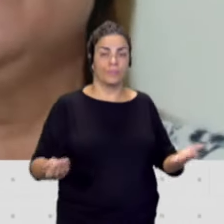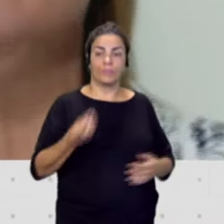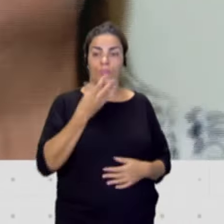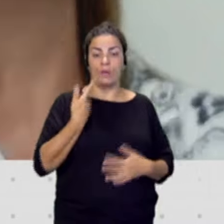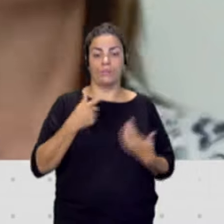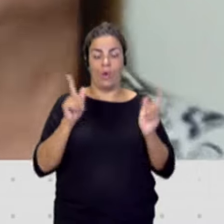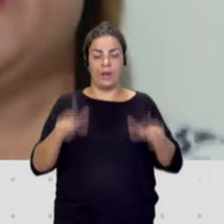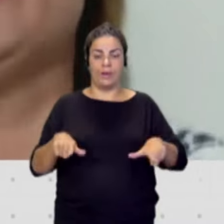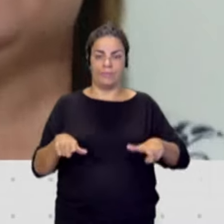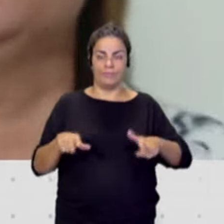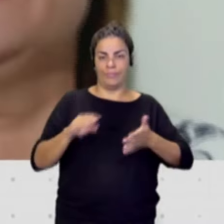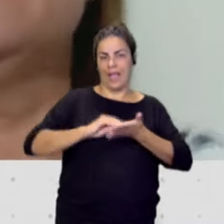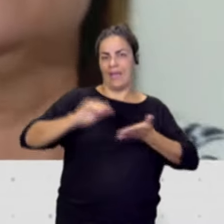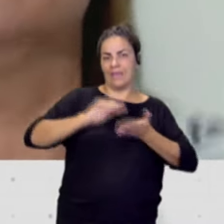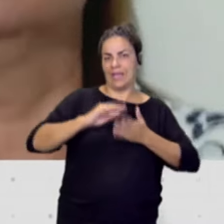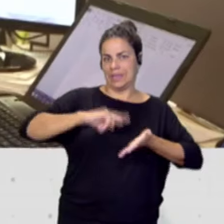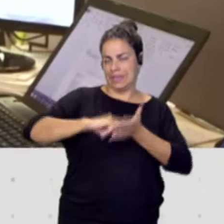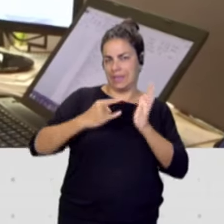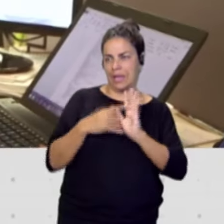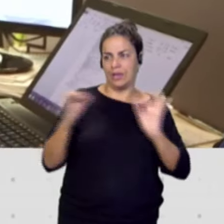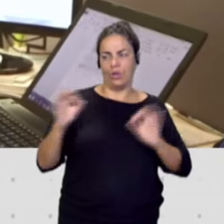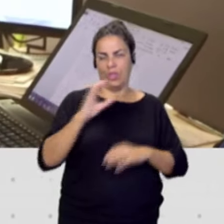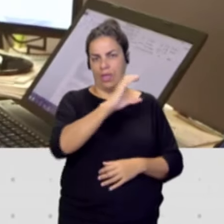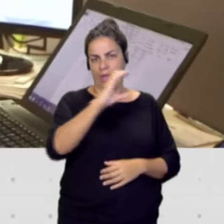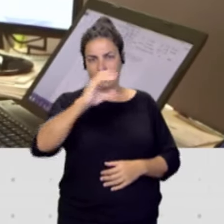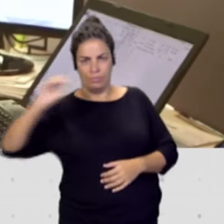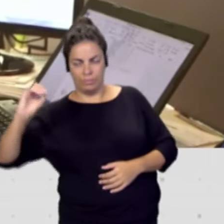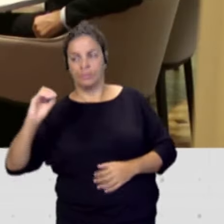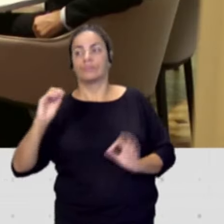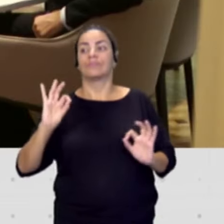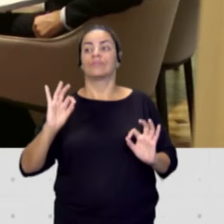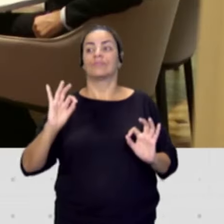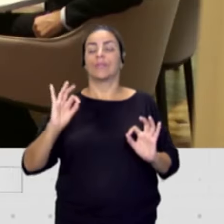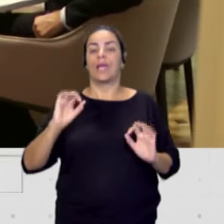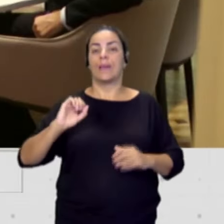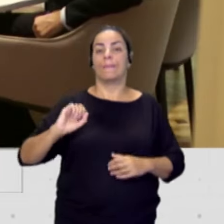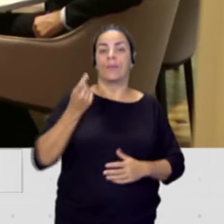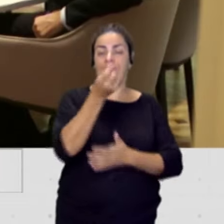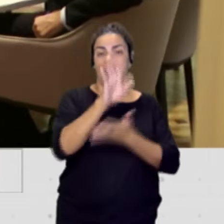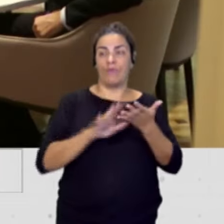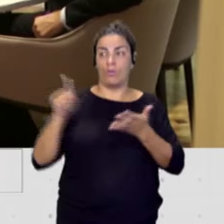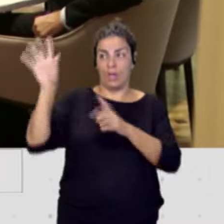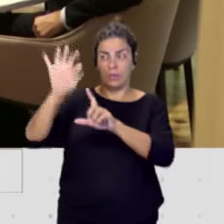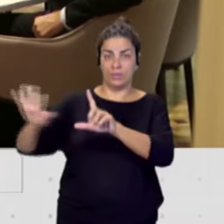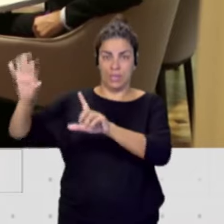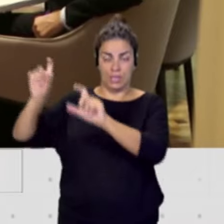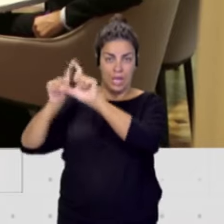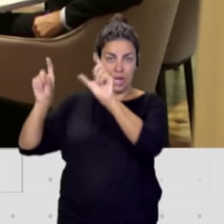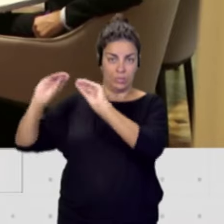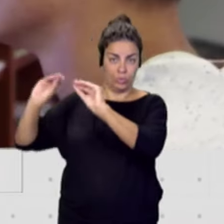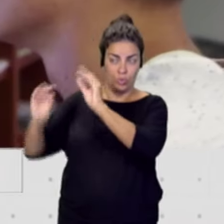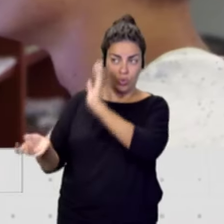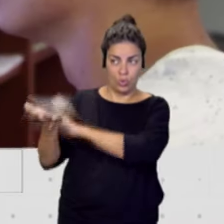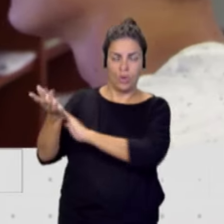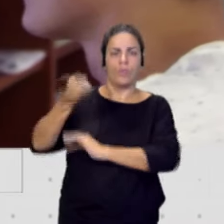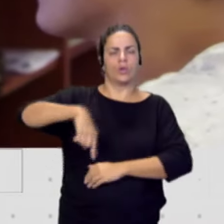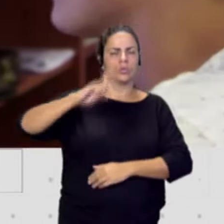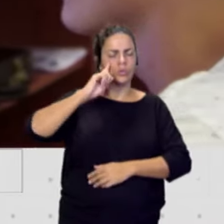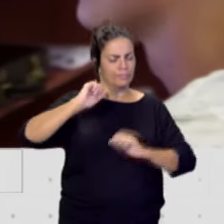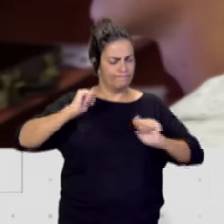Técnico de Comisiones Obreras, con el primer informe que sacó la estatal, pues nos pusimos manos a la obra, a trabajar